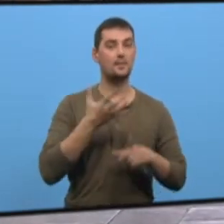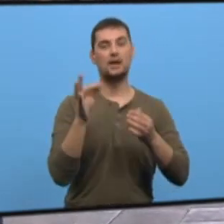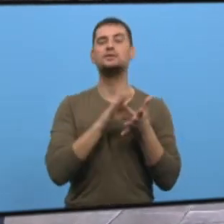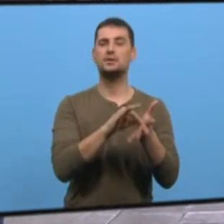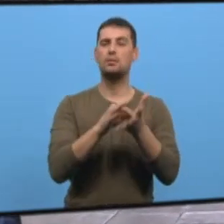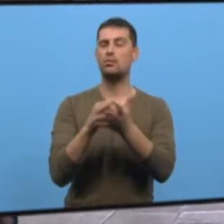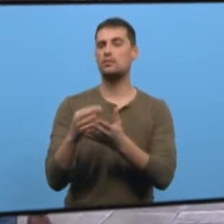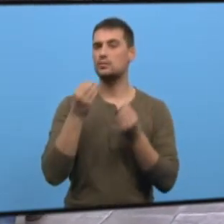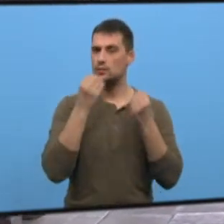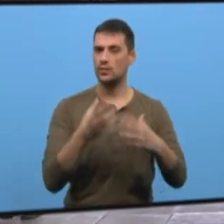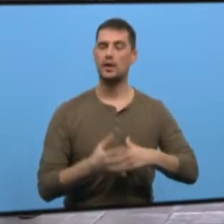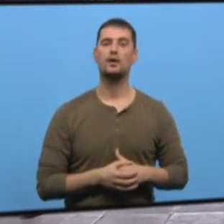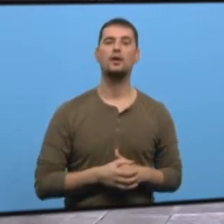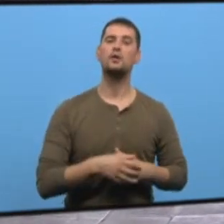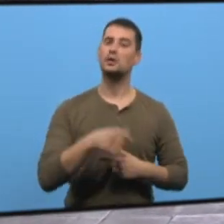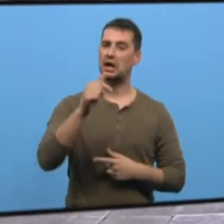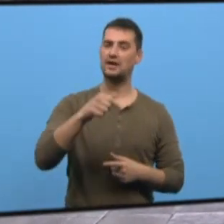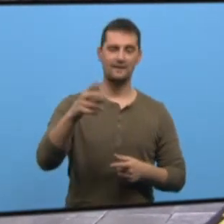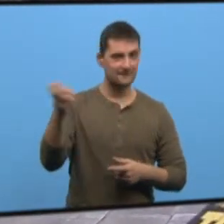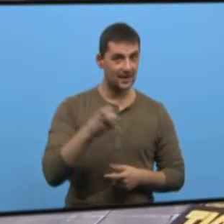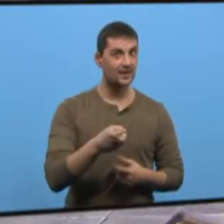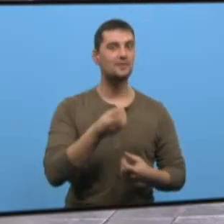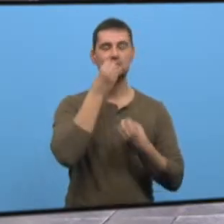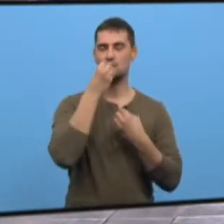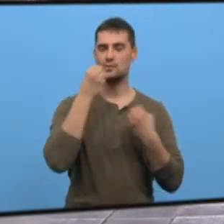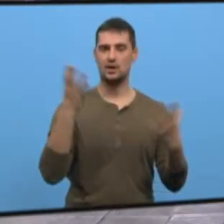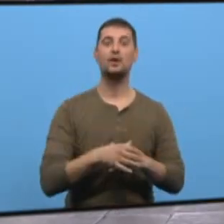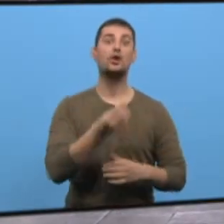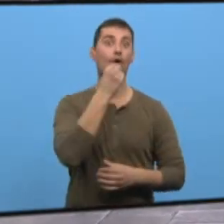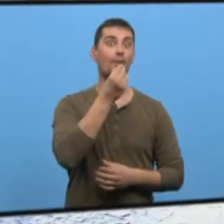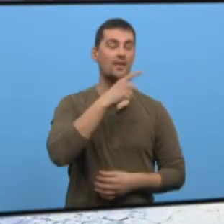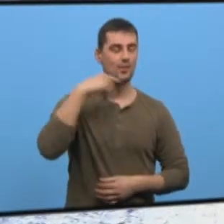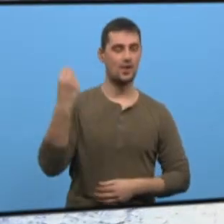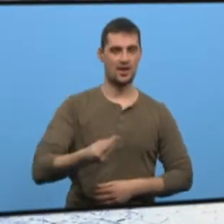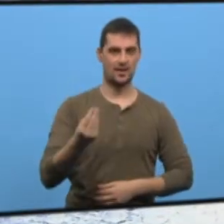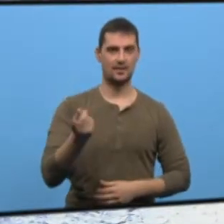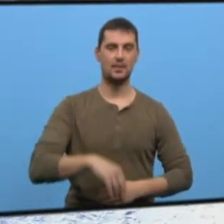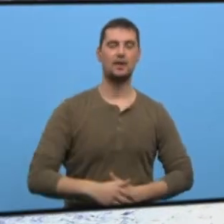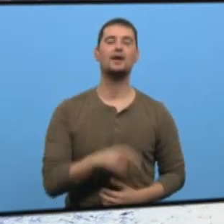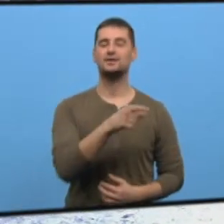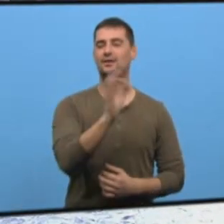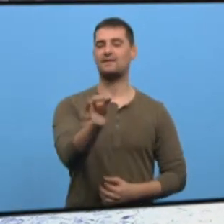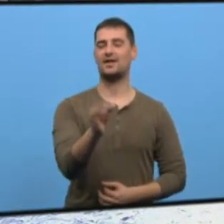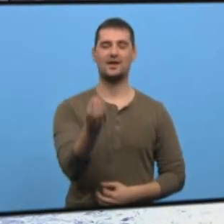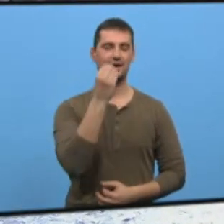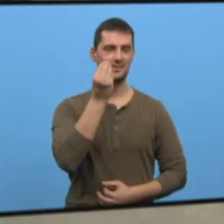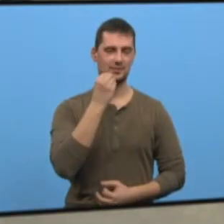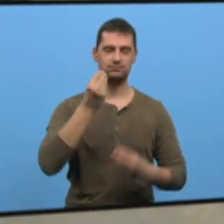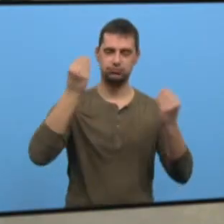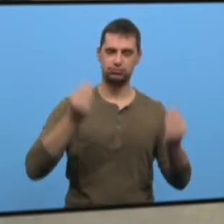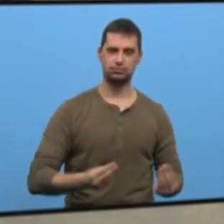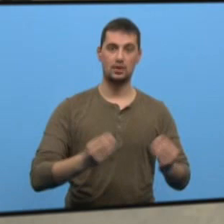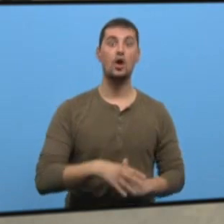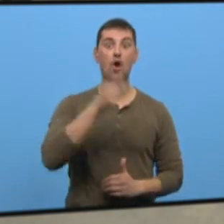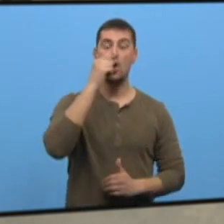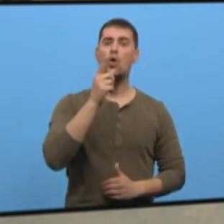servicial sí sí es un sitio para venir y la comida Está muy rica eso sí que es verdad la gastronomía es muy buen